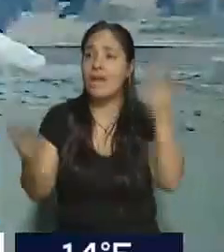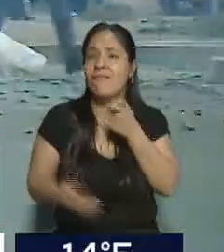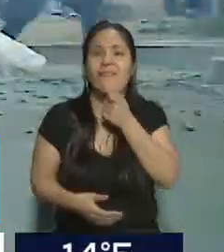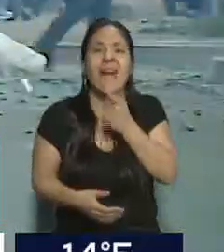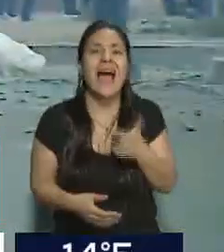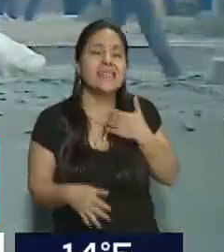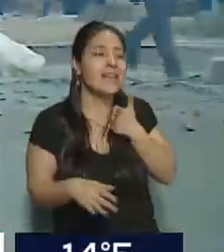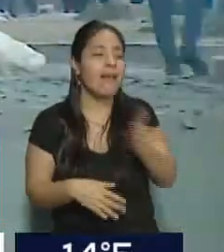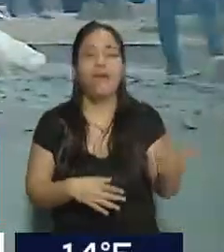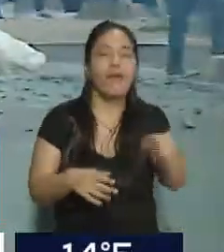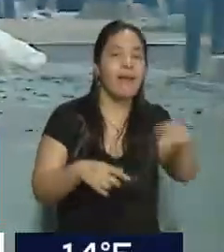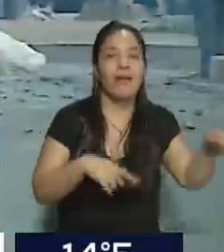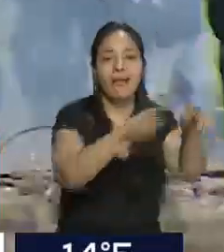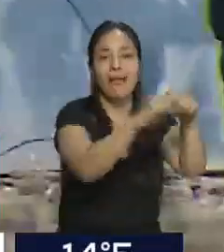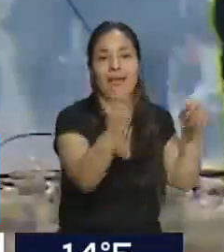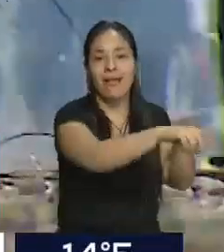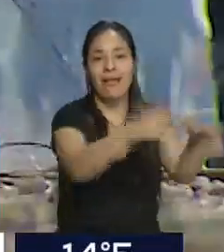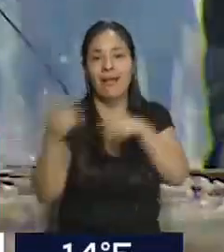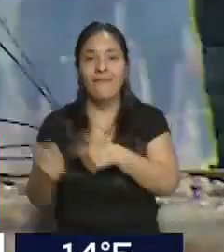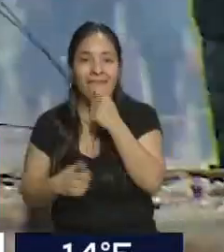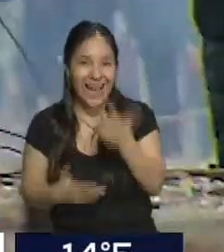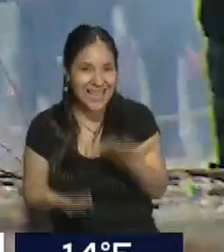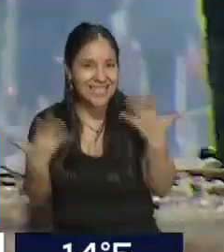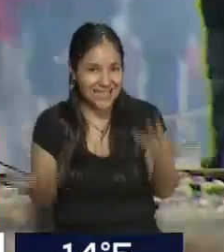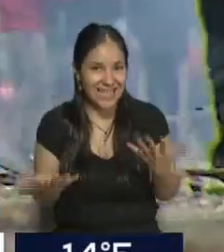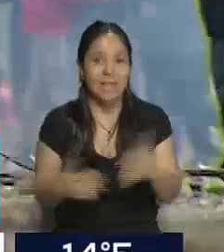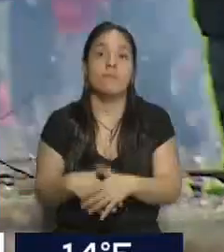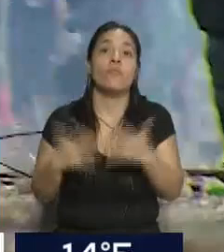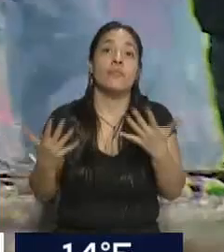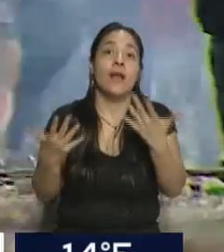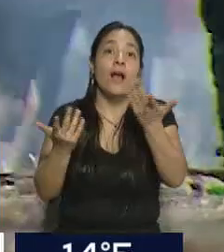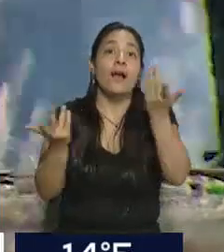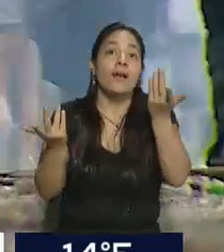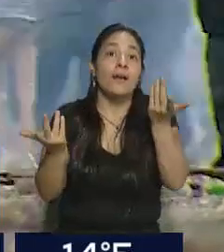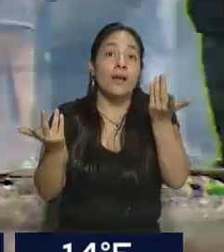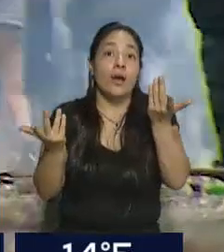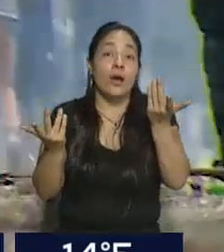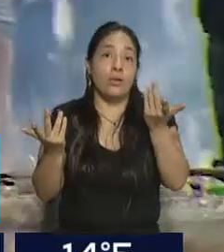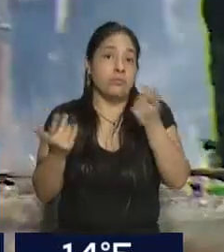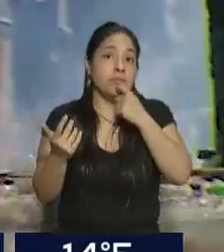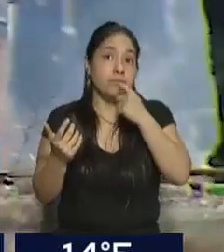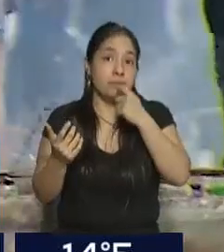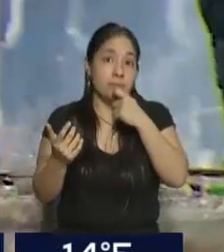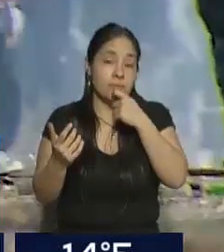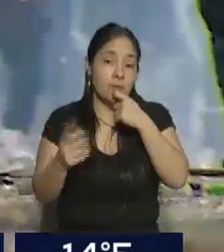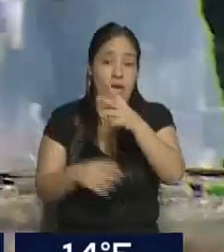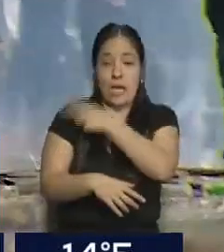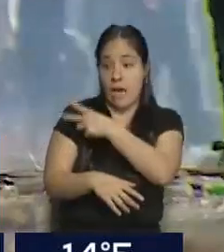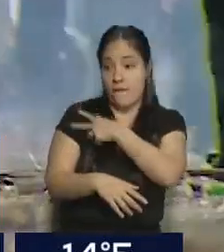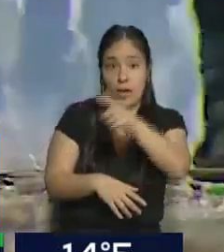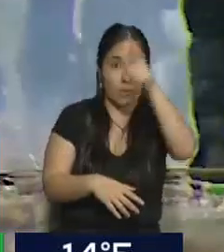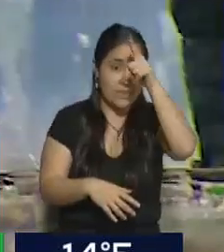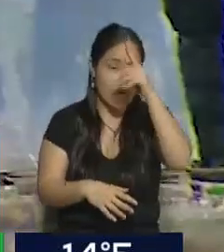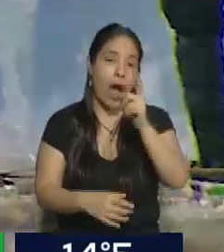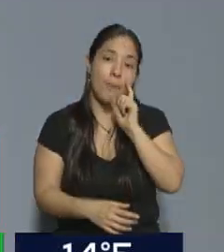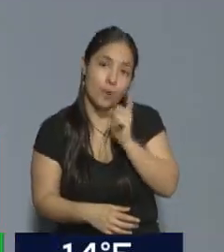también los videos de seguridad bueno saber si hubo alguna connivencia de este subcomisario si es que lo dejó abierto a propósito si es que hubo una